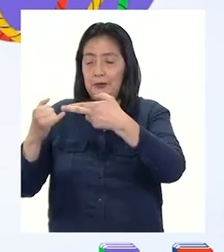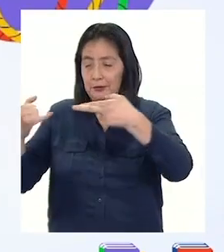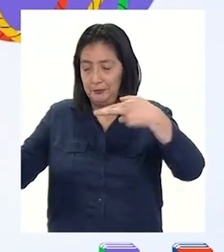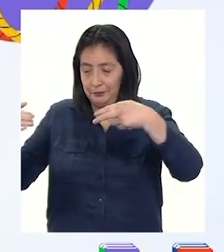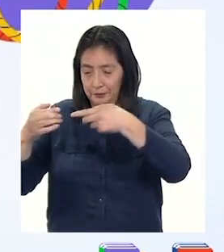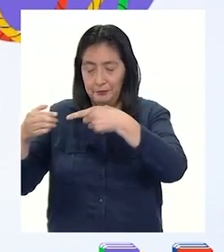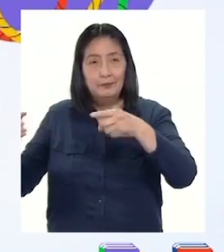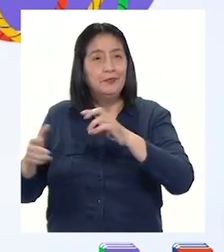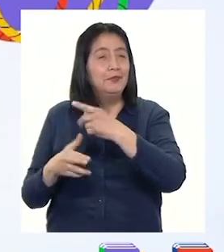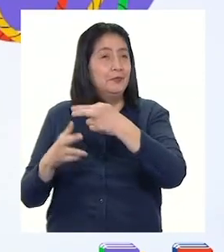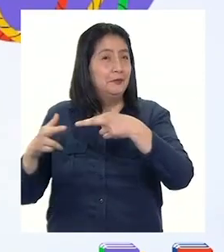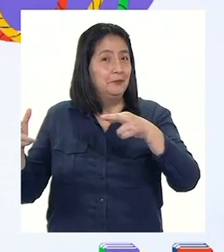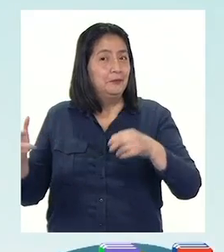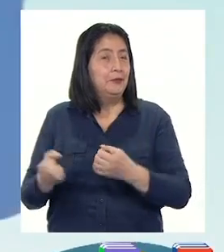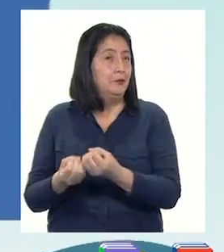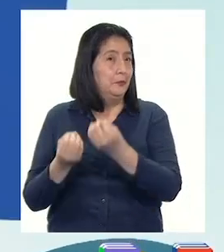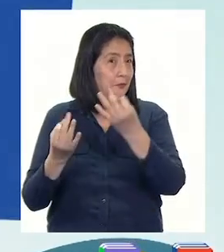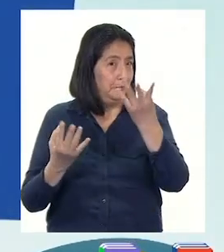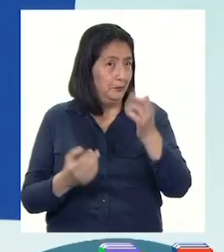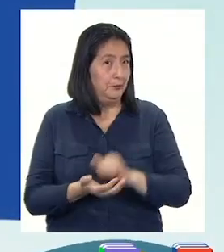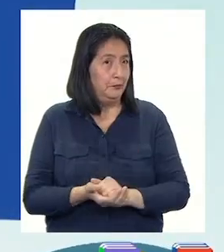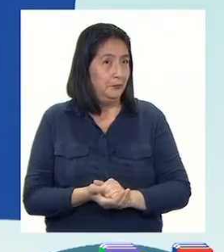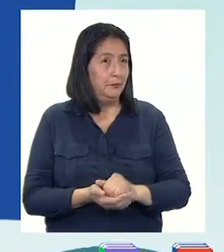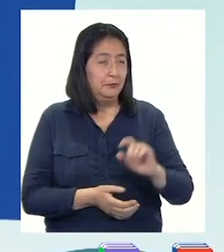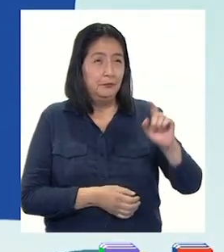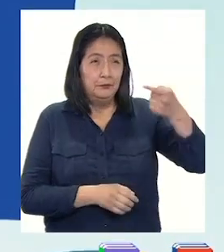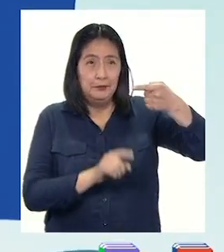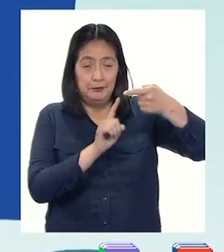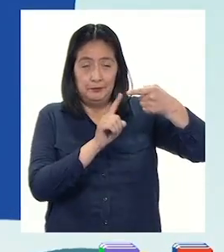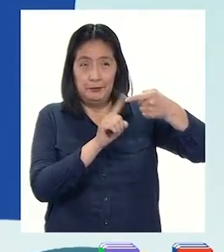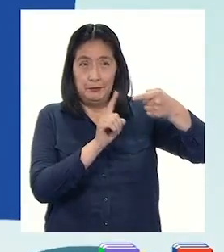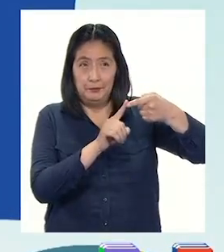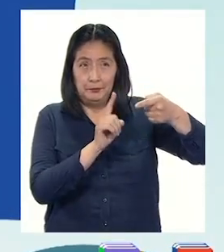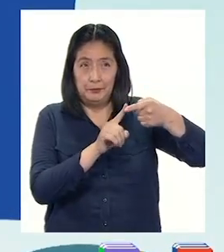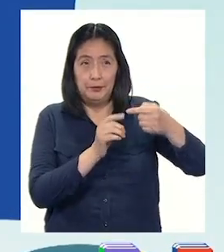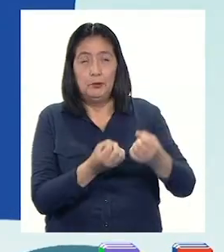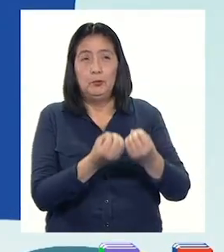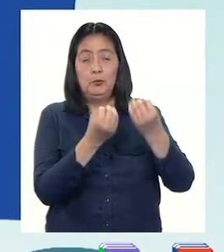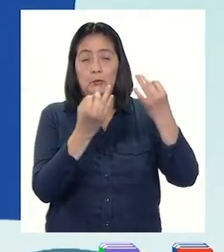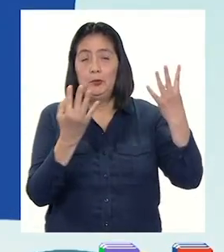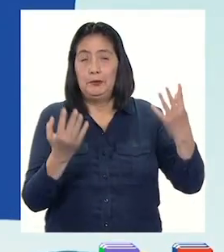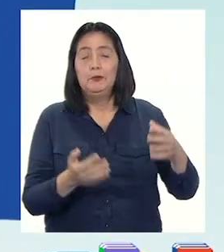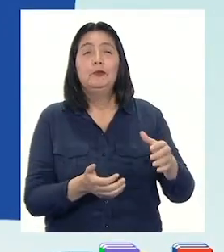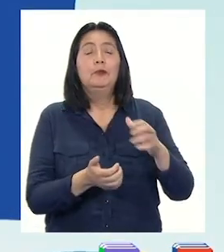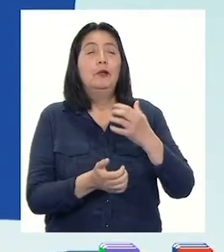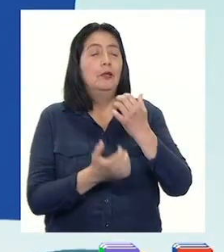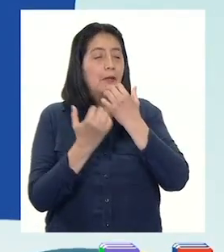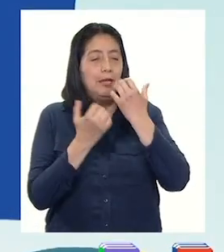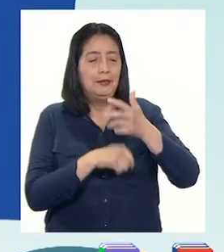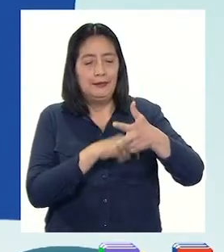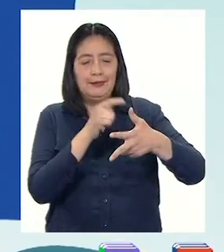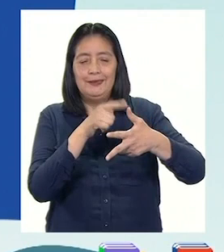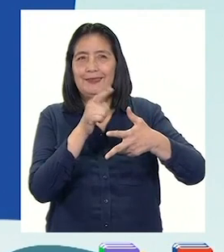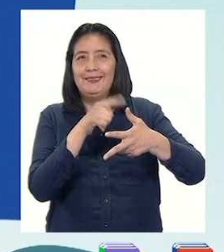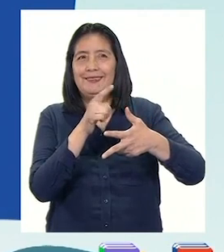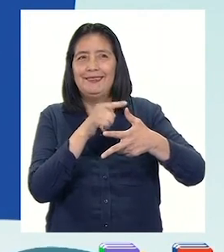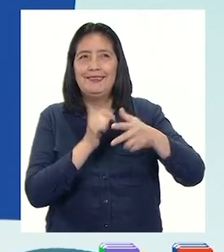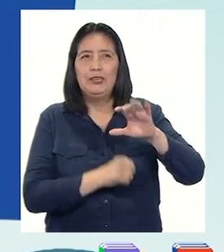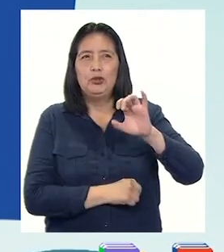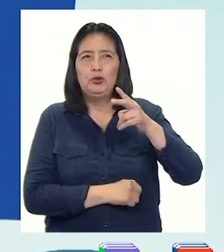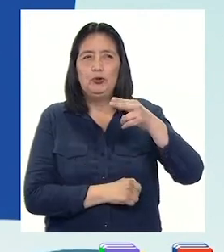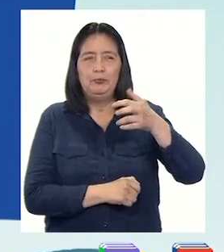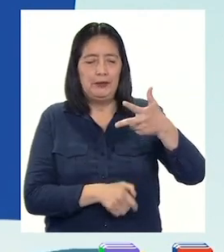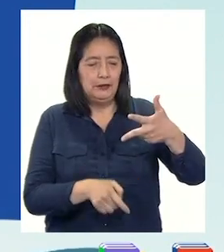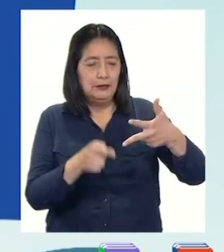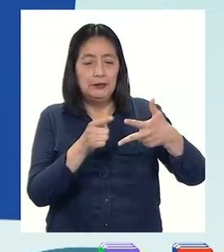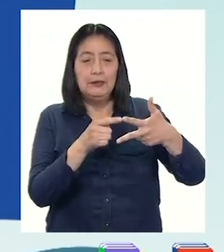registrarán las siguientes cantidades. En la primera cuerda, la cantidad de maíz chulpi. En